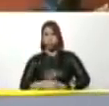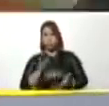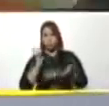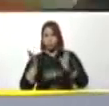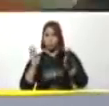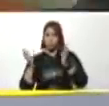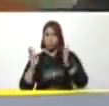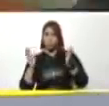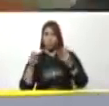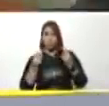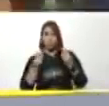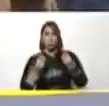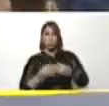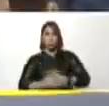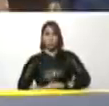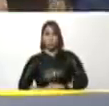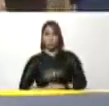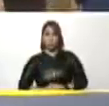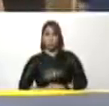Conversamos bastante.